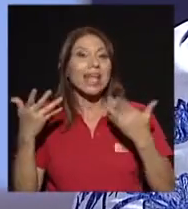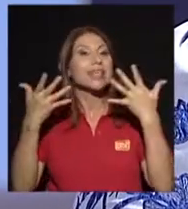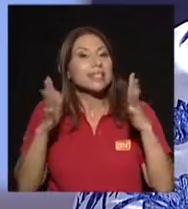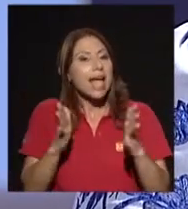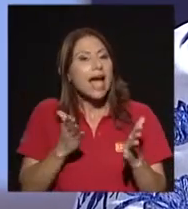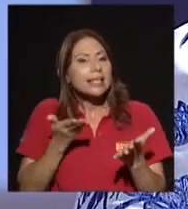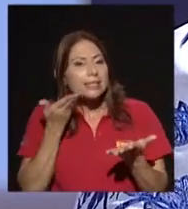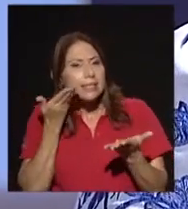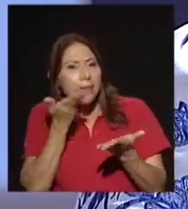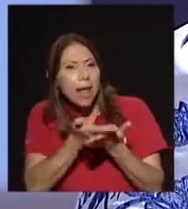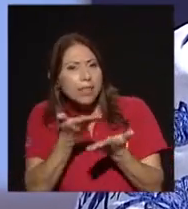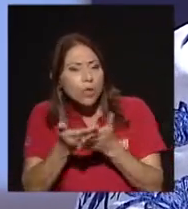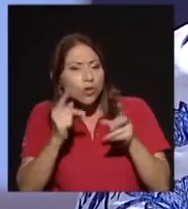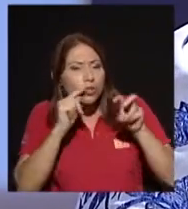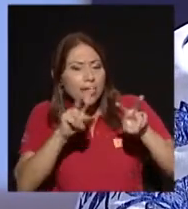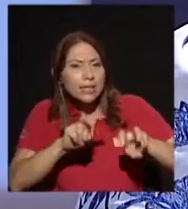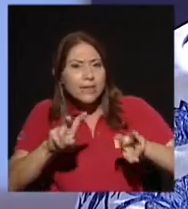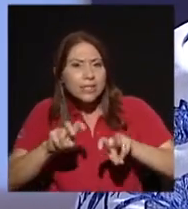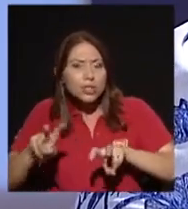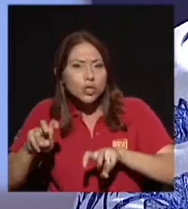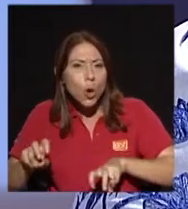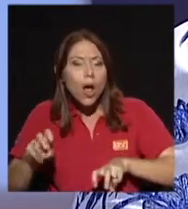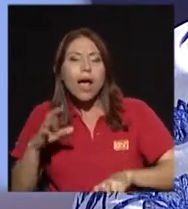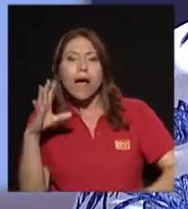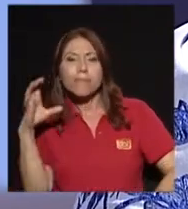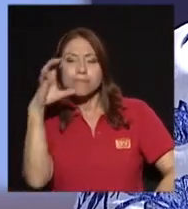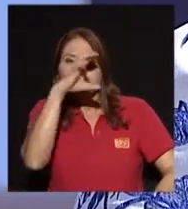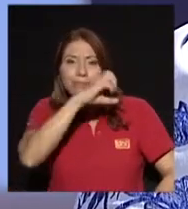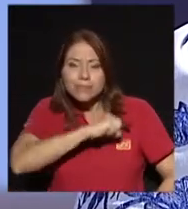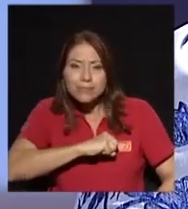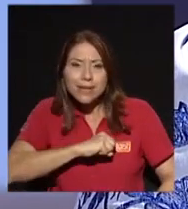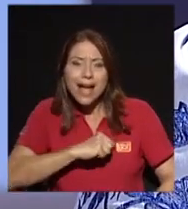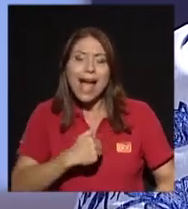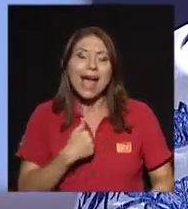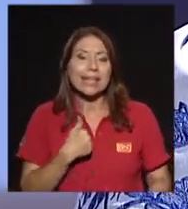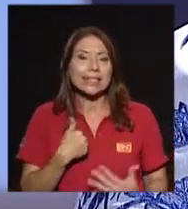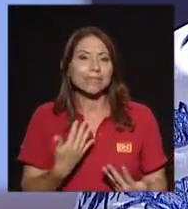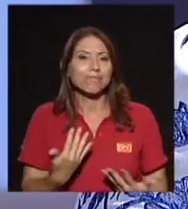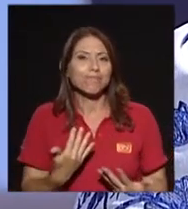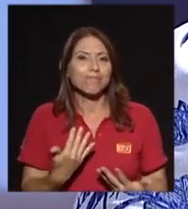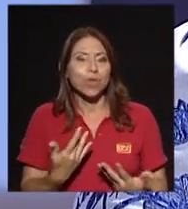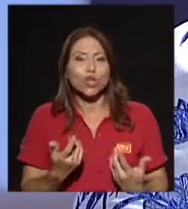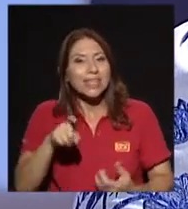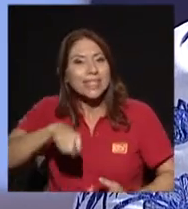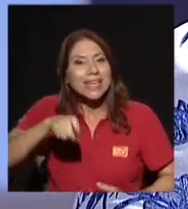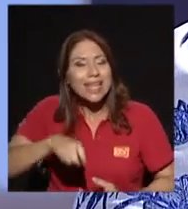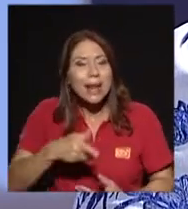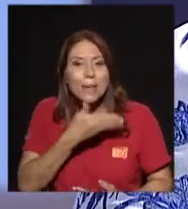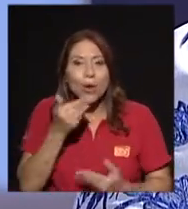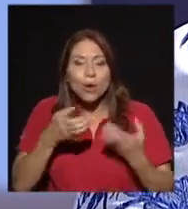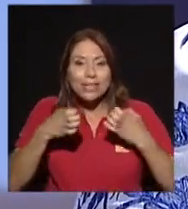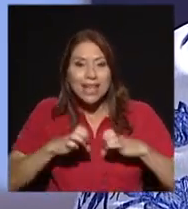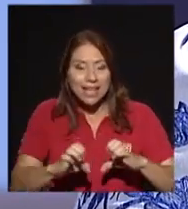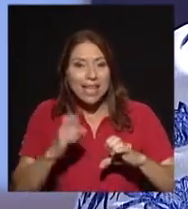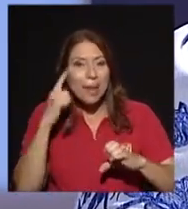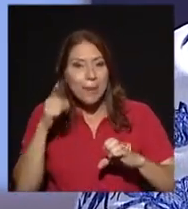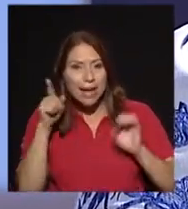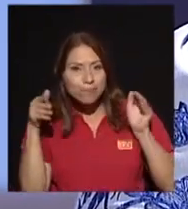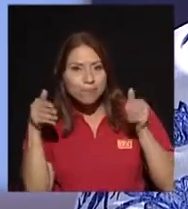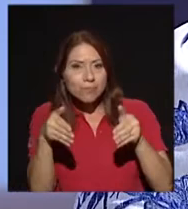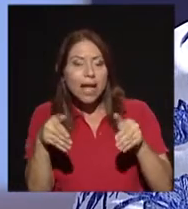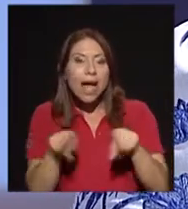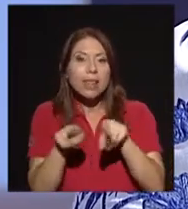oferta y se pudo notar que existía que se requería una mejor estrategia para este abordaje y además